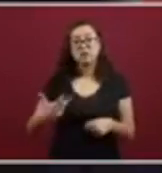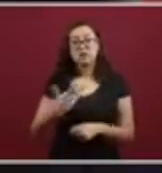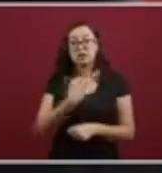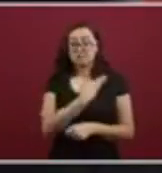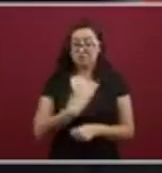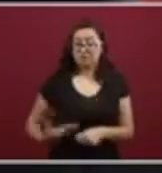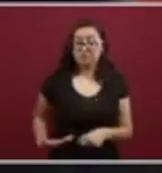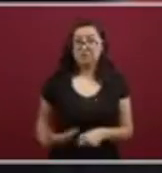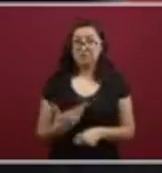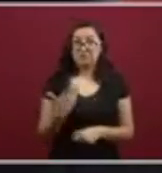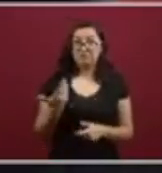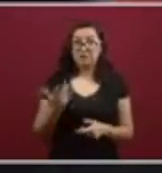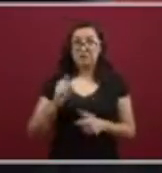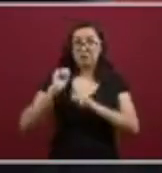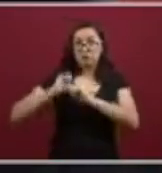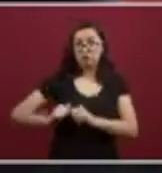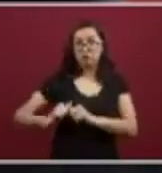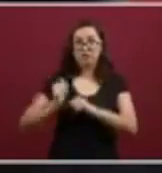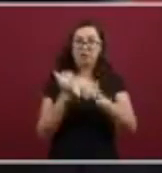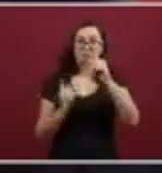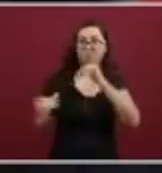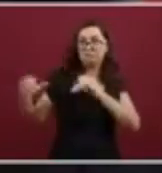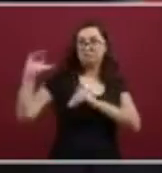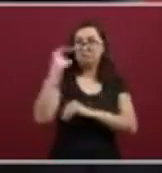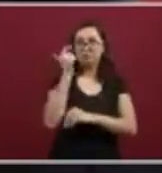bajarle a los de arriba para